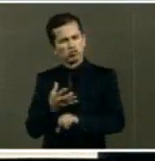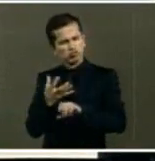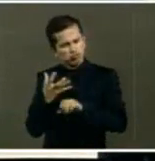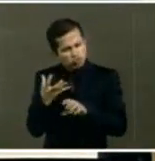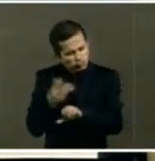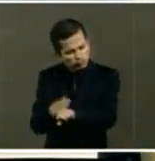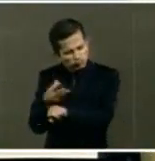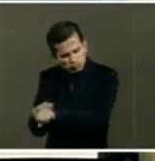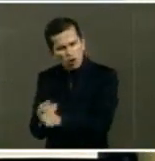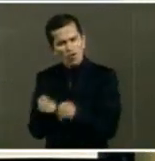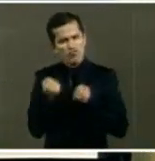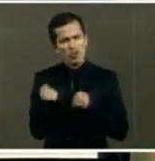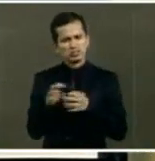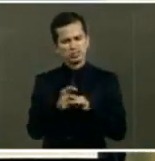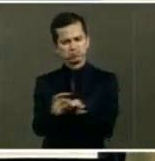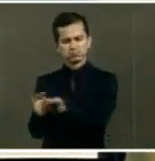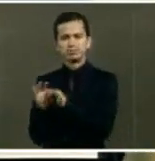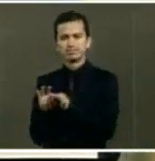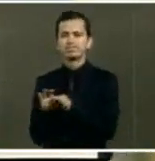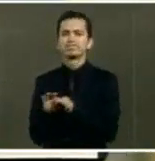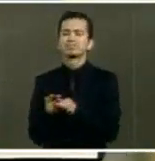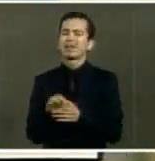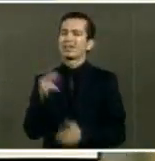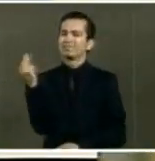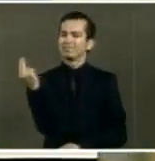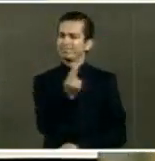seguridad, debemos generar mayores